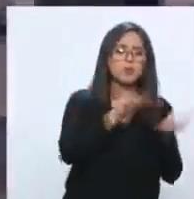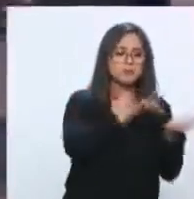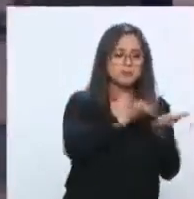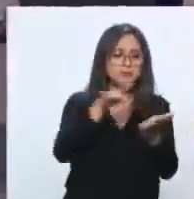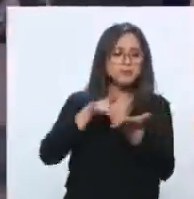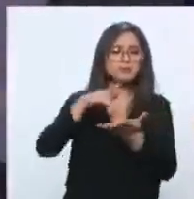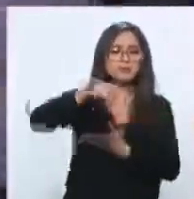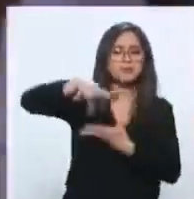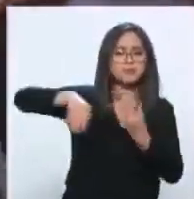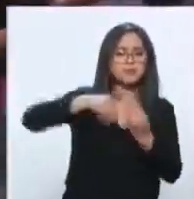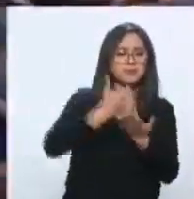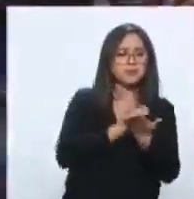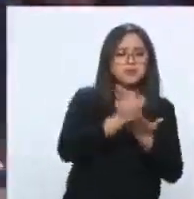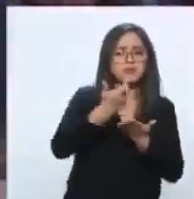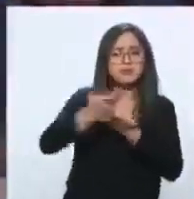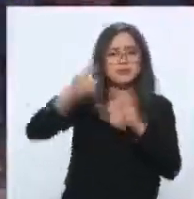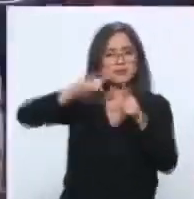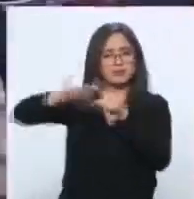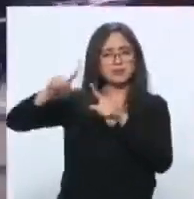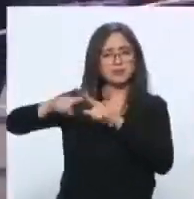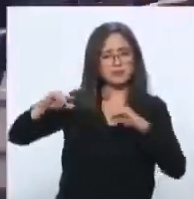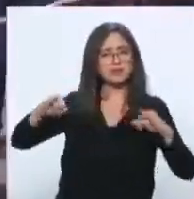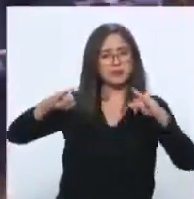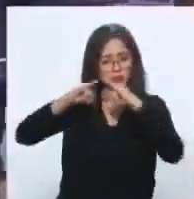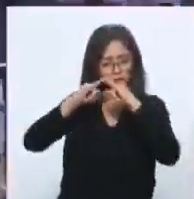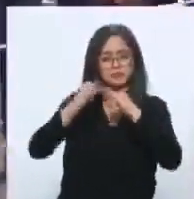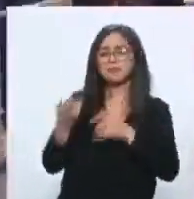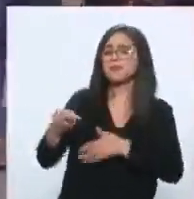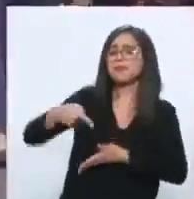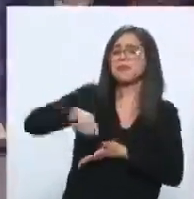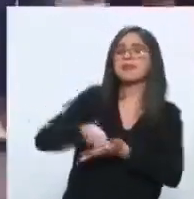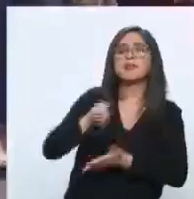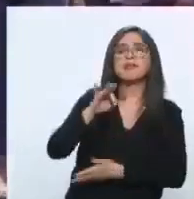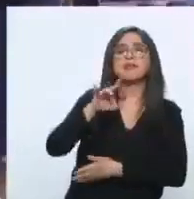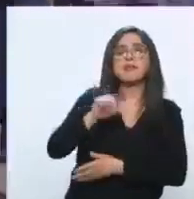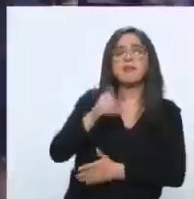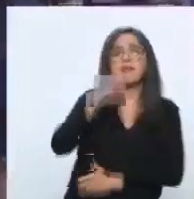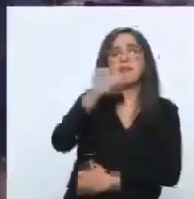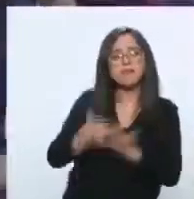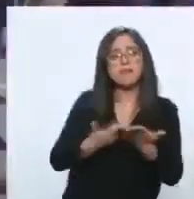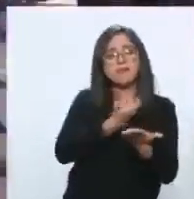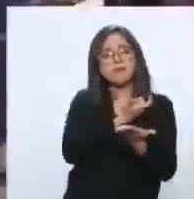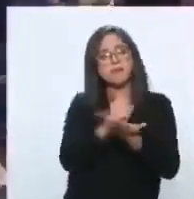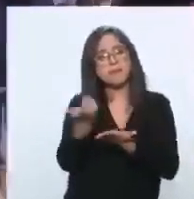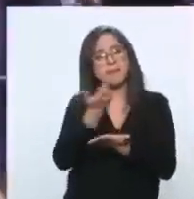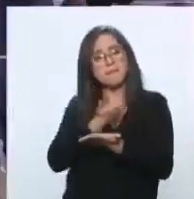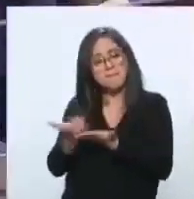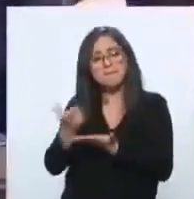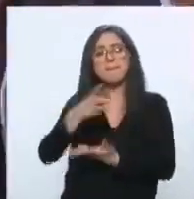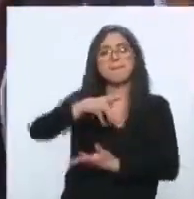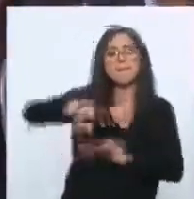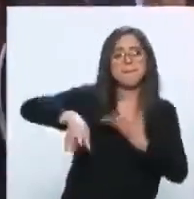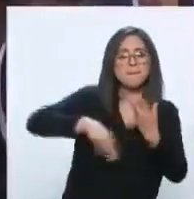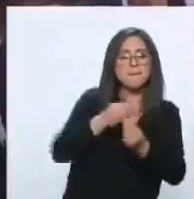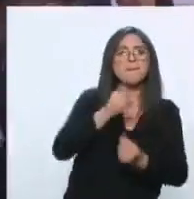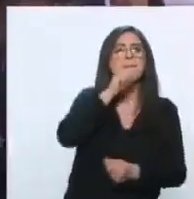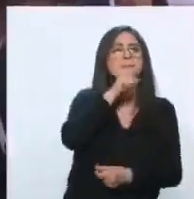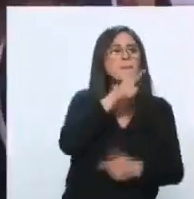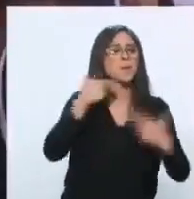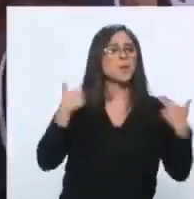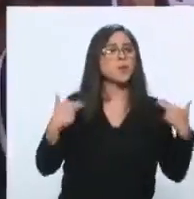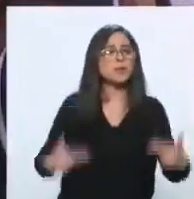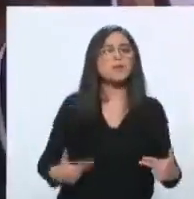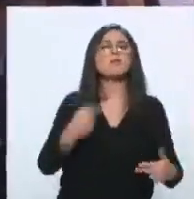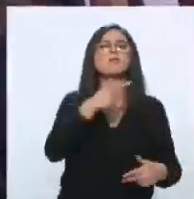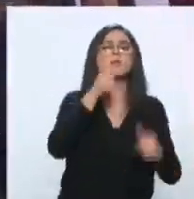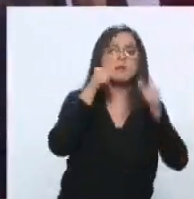las diferentes instituciones, ¿no? Dentro de las fiscalías pues faltan recursos también financieros, humanos, para